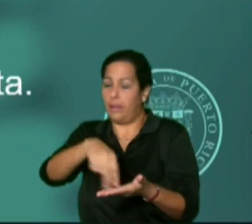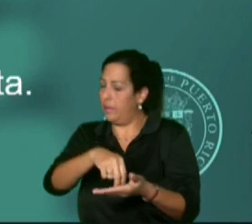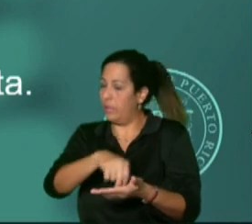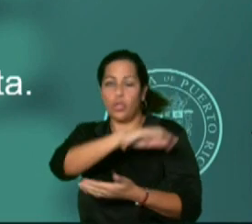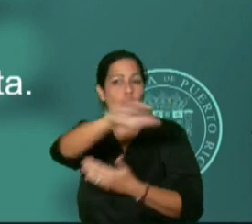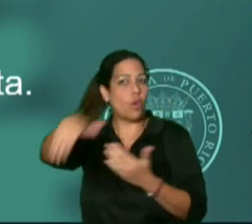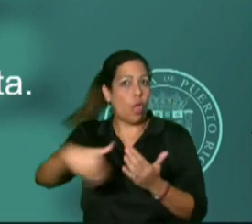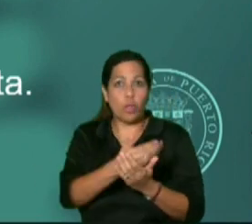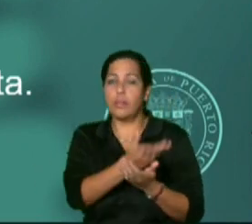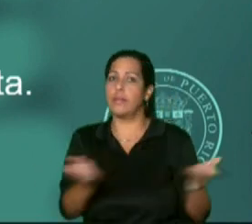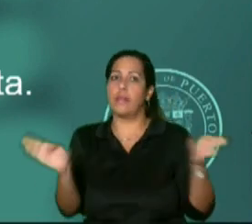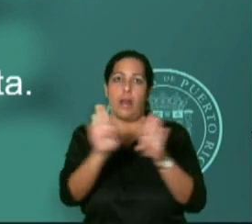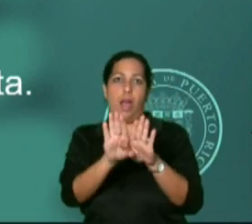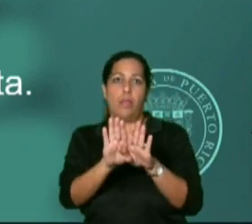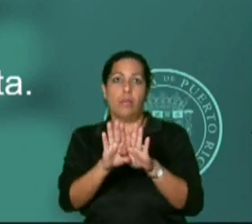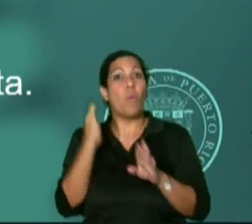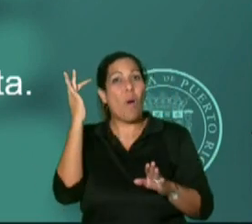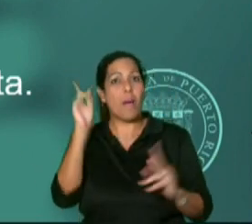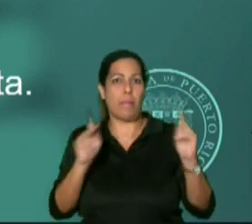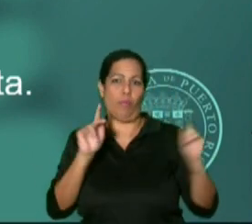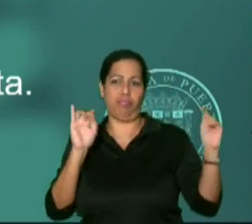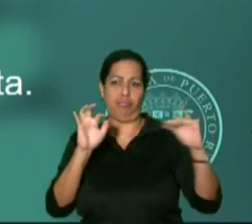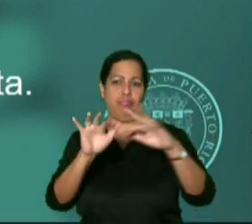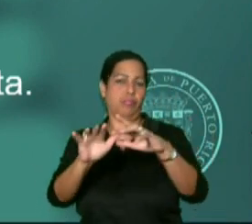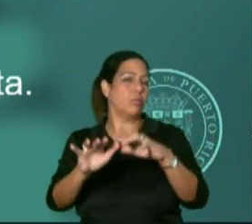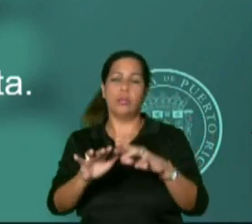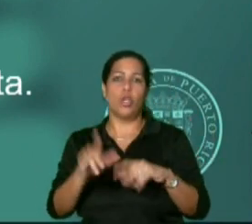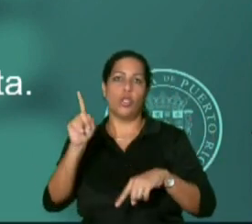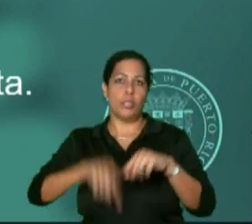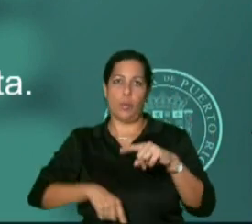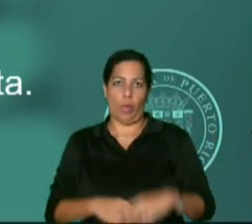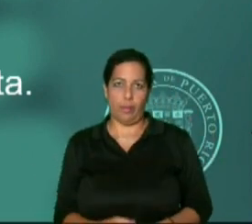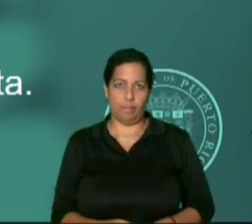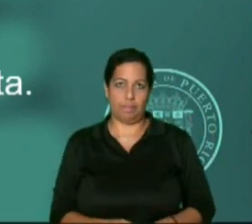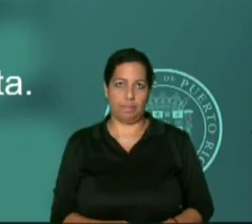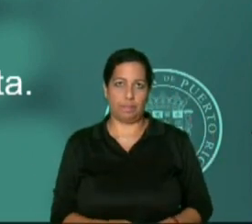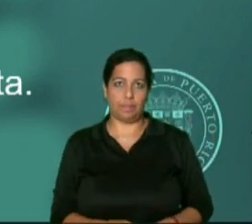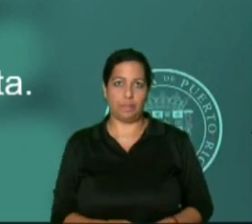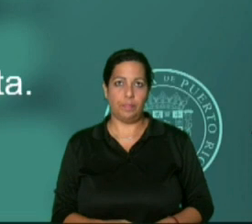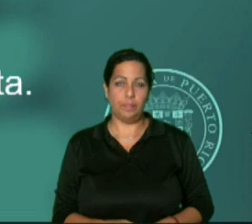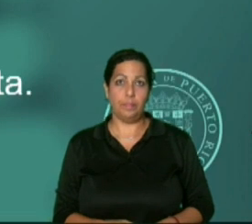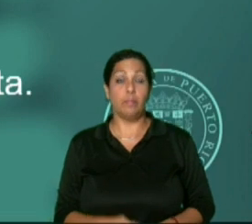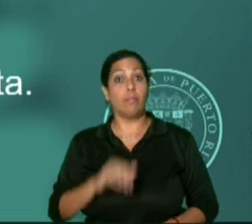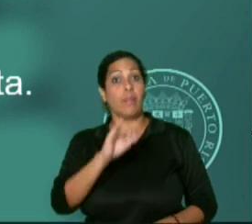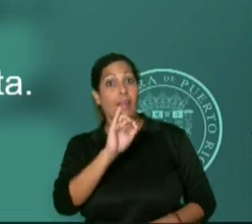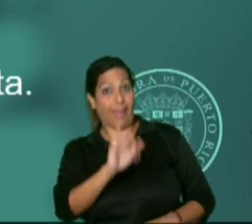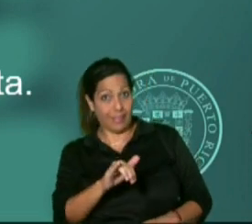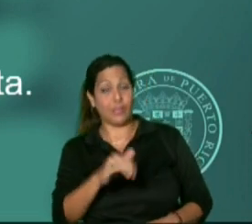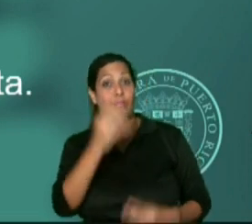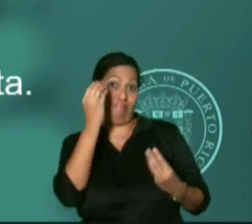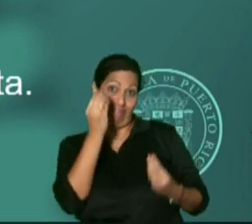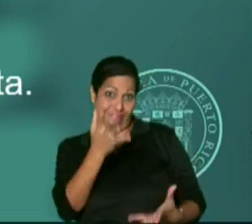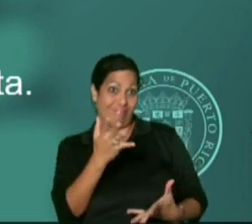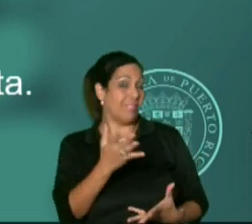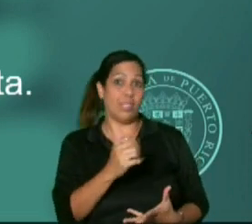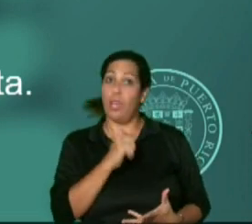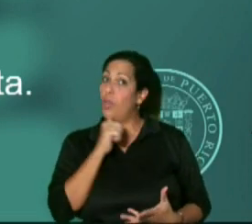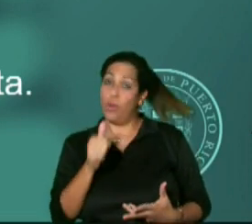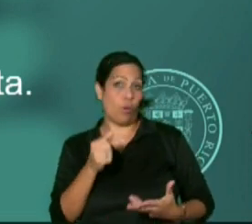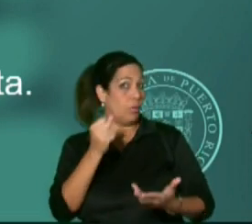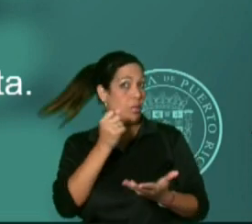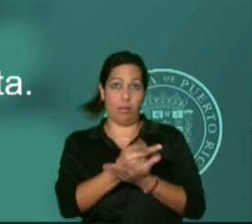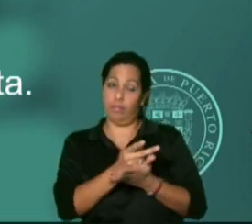análogo que propicie la reunión de un grupo de ciudadanos en el mismo lugar. el cual estos lugares, como ya les dijimos anteriormente,